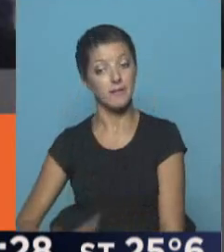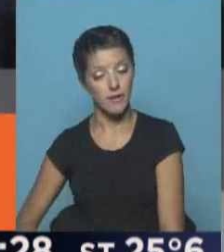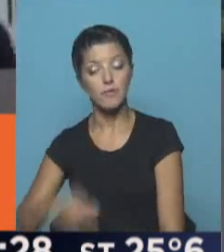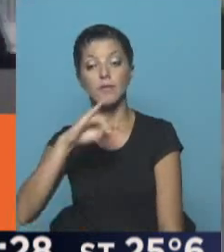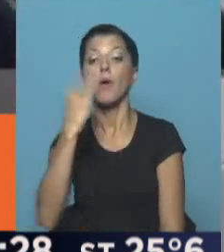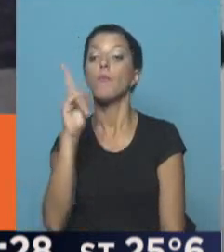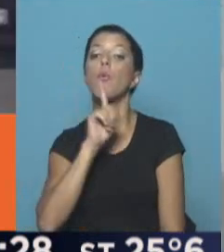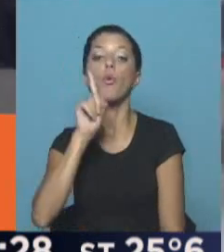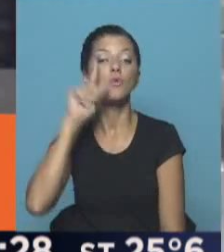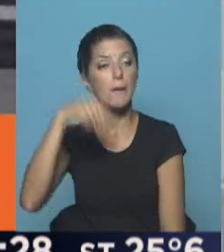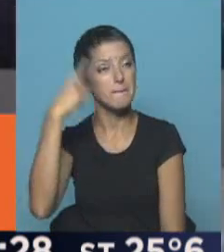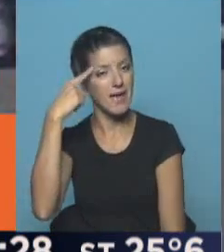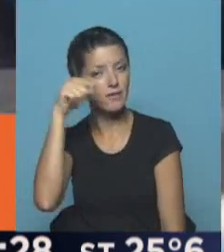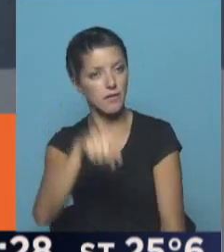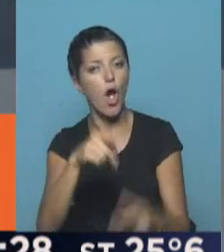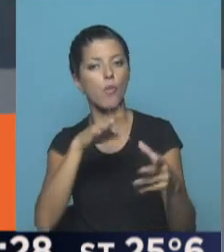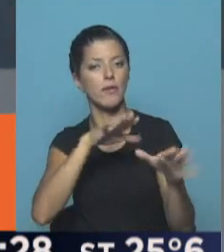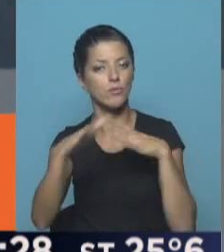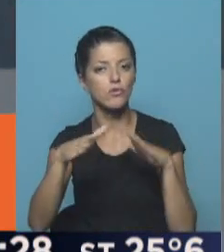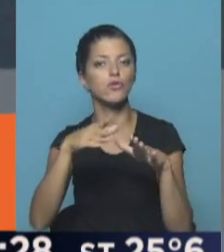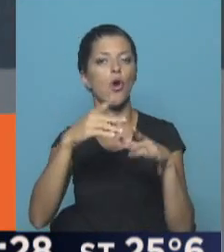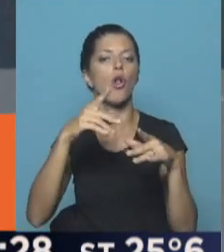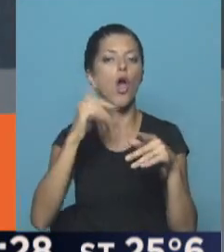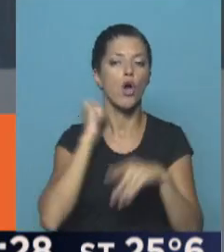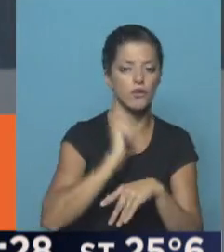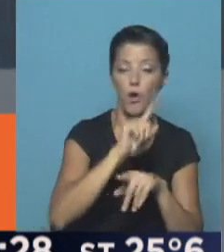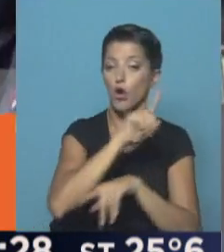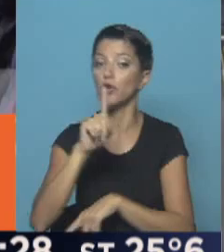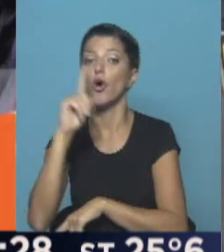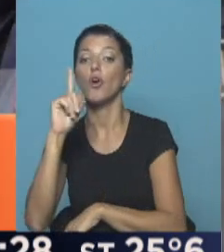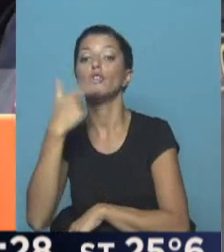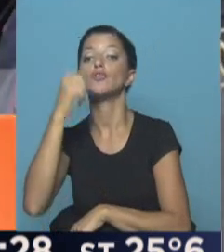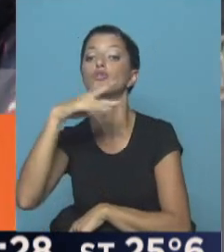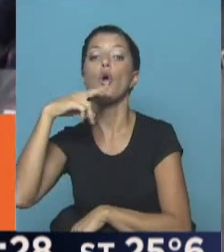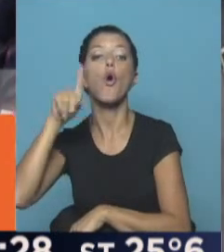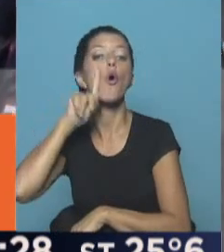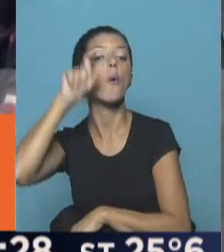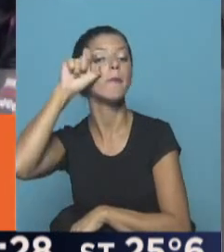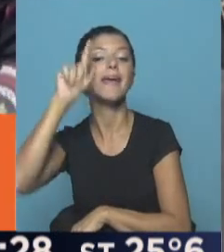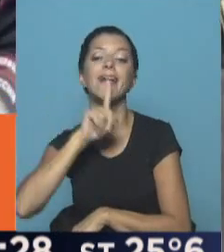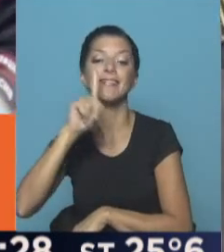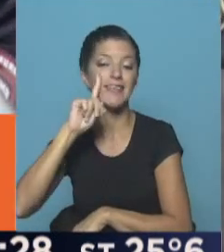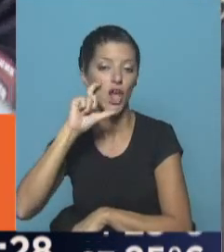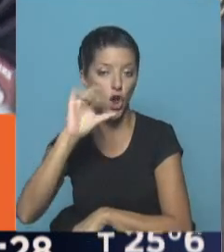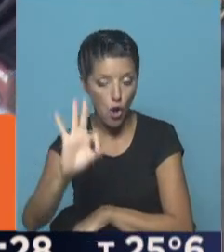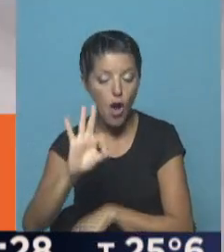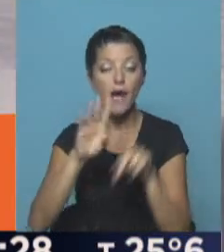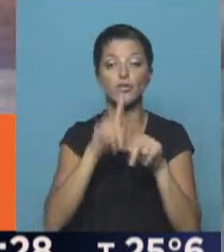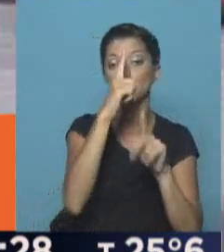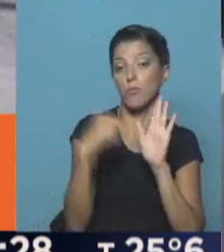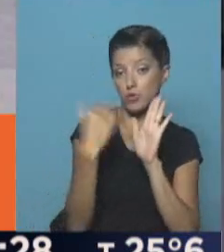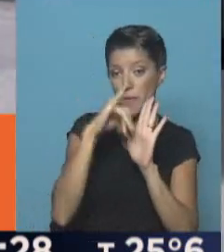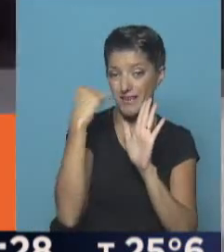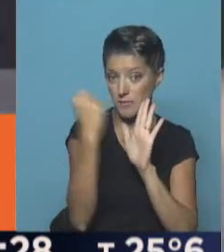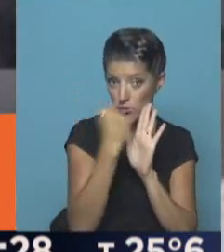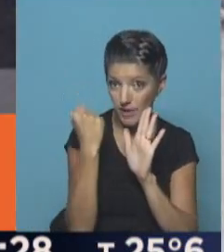conservador, clásico, zaro, no soviético, evidentemente la política exterior pasó a ser uno de los elementos más importantes. Claro. Así